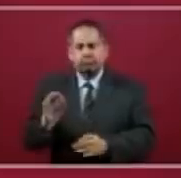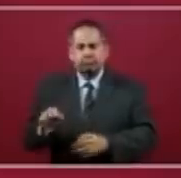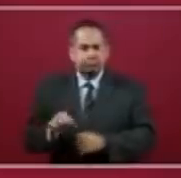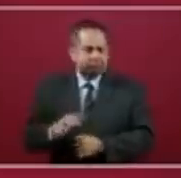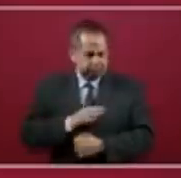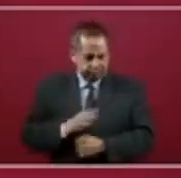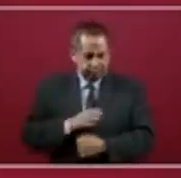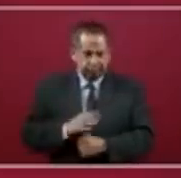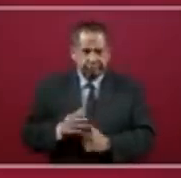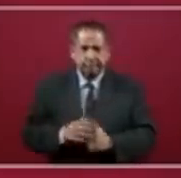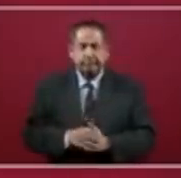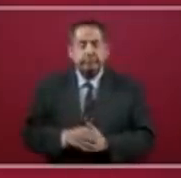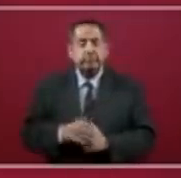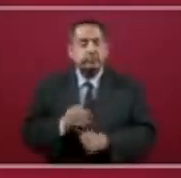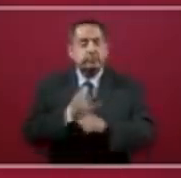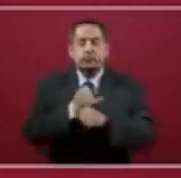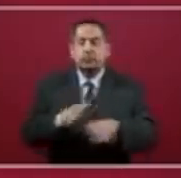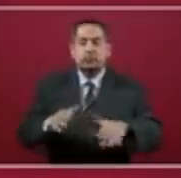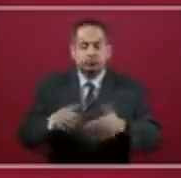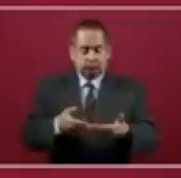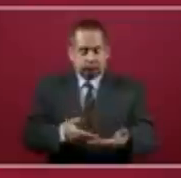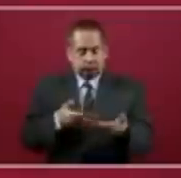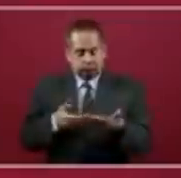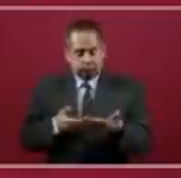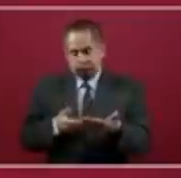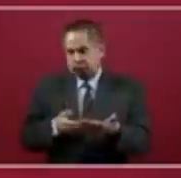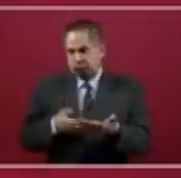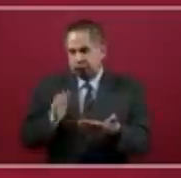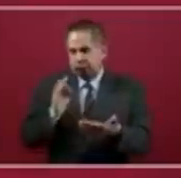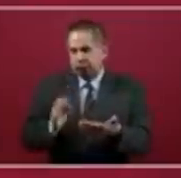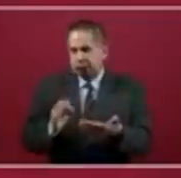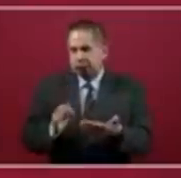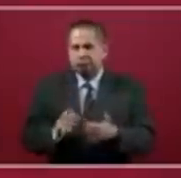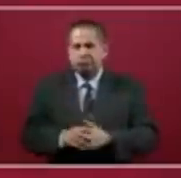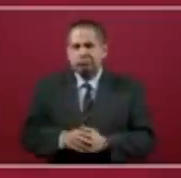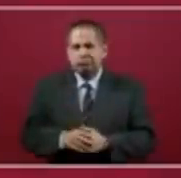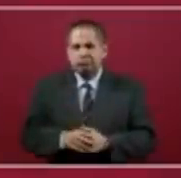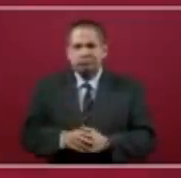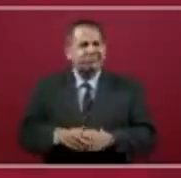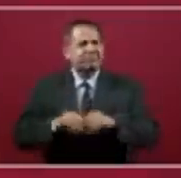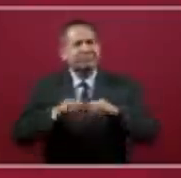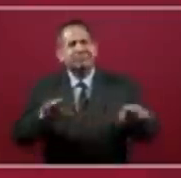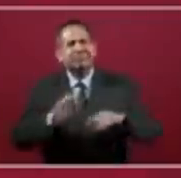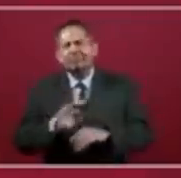Tenemos el informe sobre eso, no lo doy a conocer